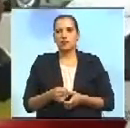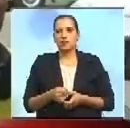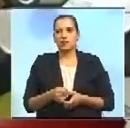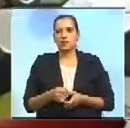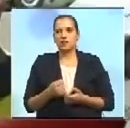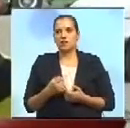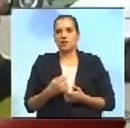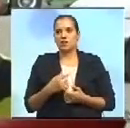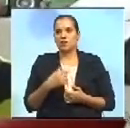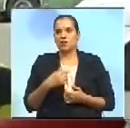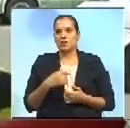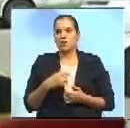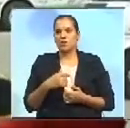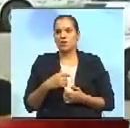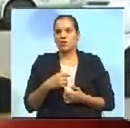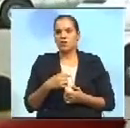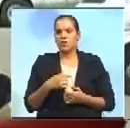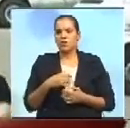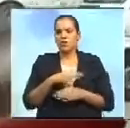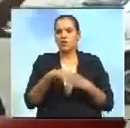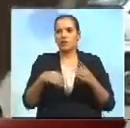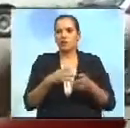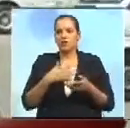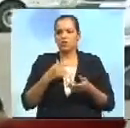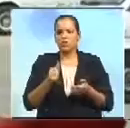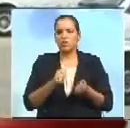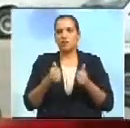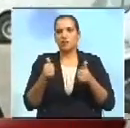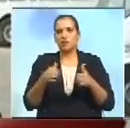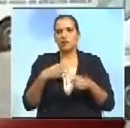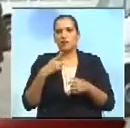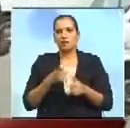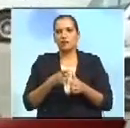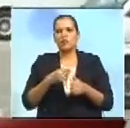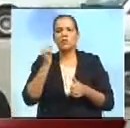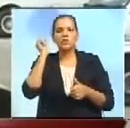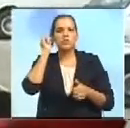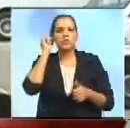Esperemos de que todo salga bien primeramente con la señora